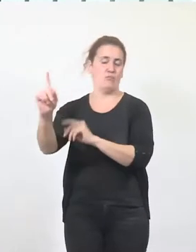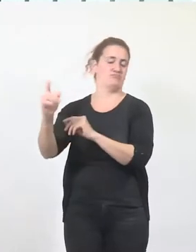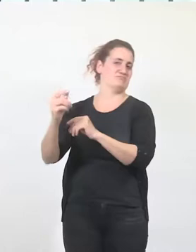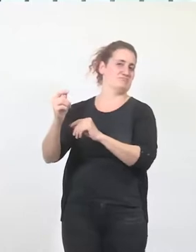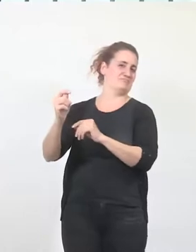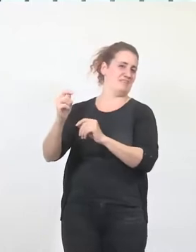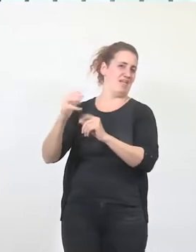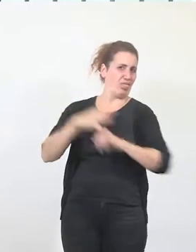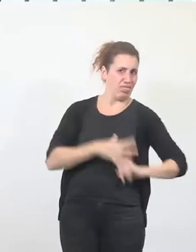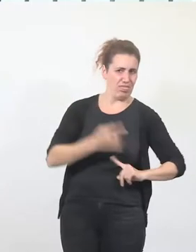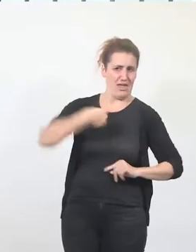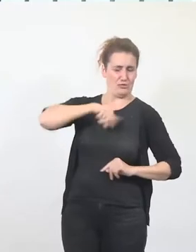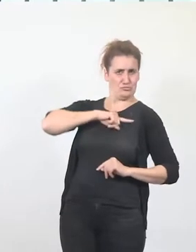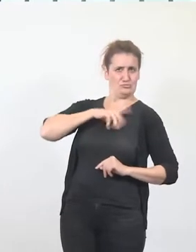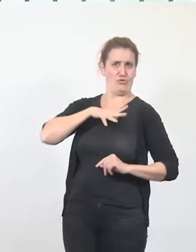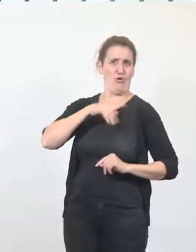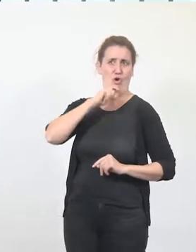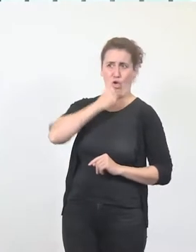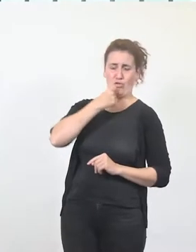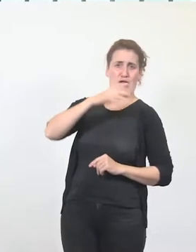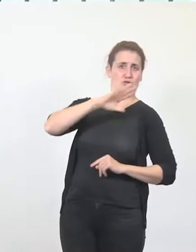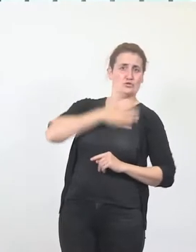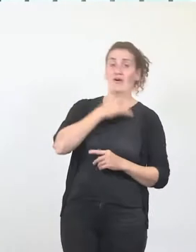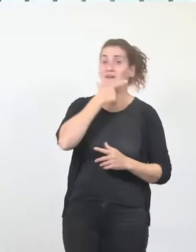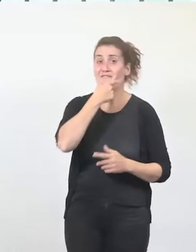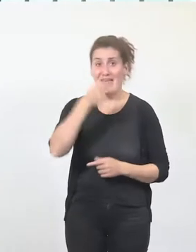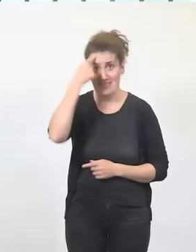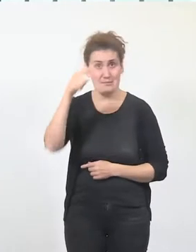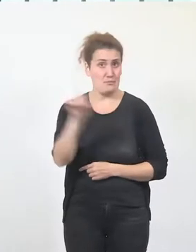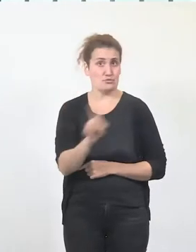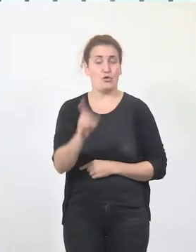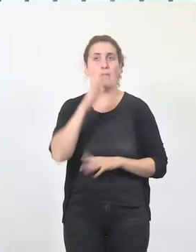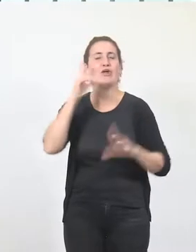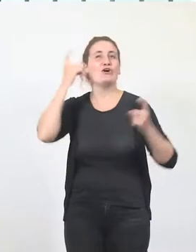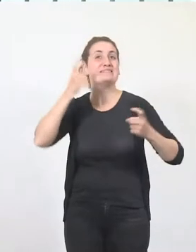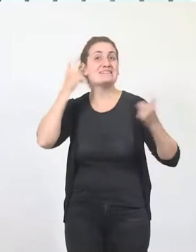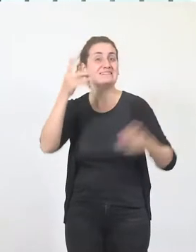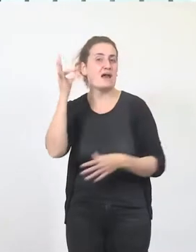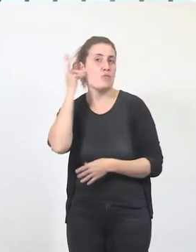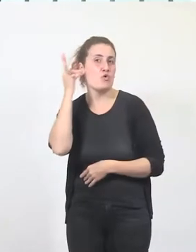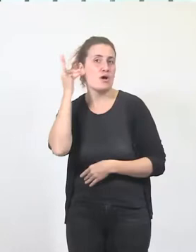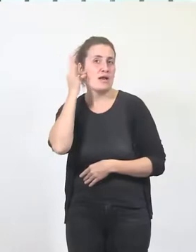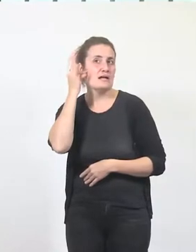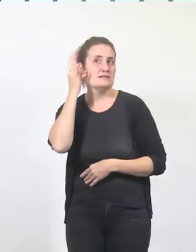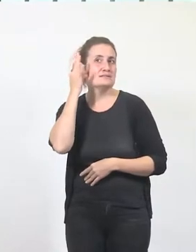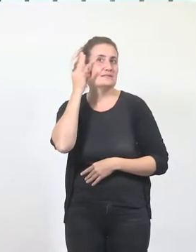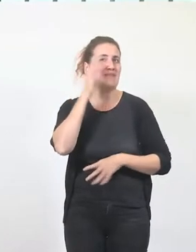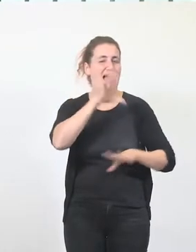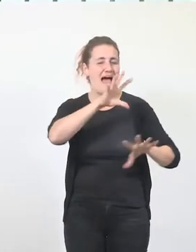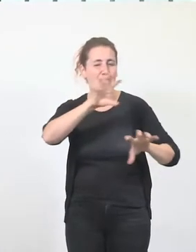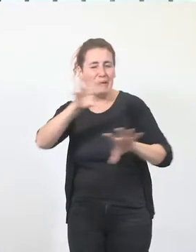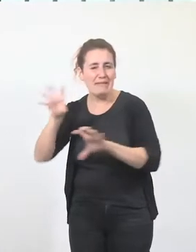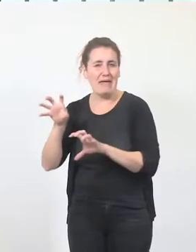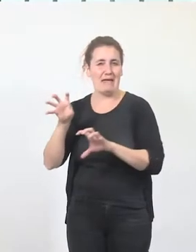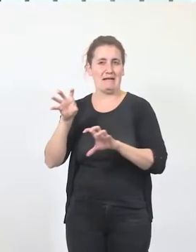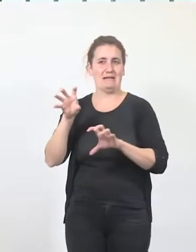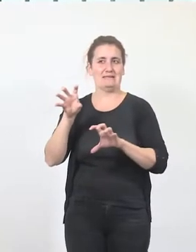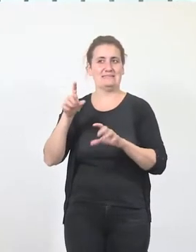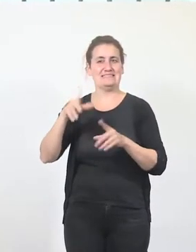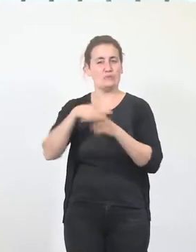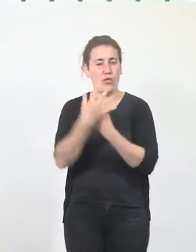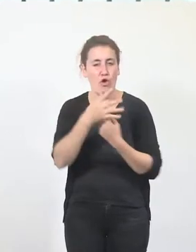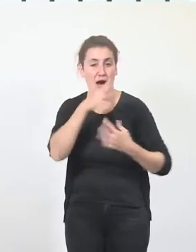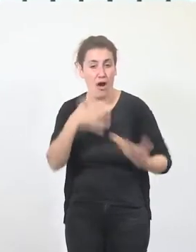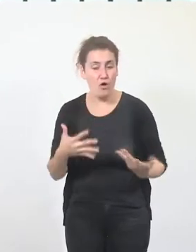otras cosas positivas, que no va a ser nada fácil, pero intentar que las mujeres pues aprendan cómo manejar